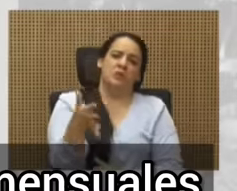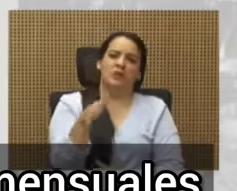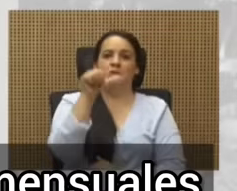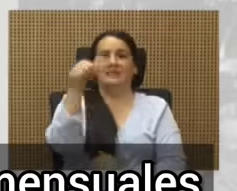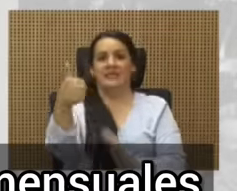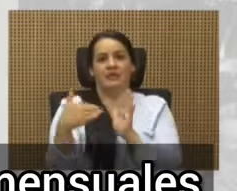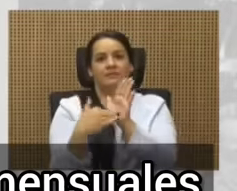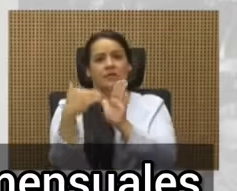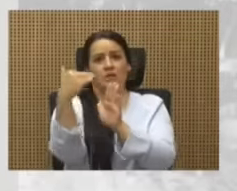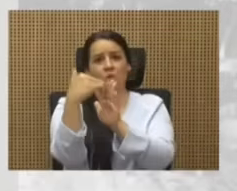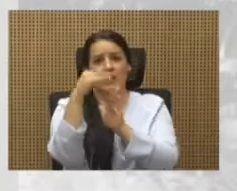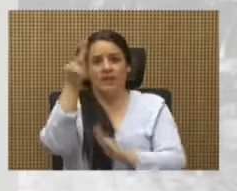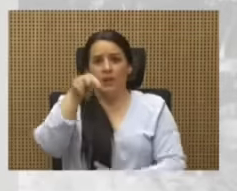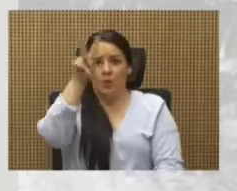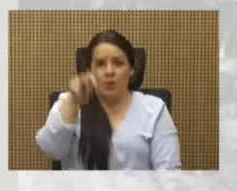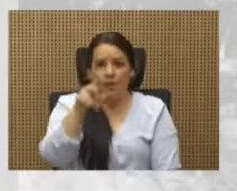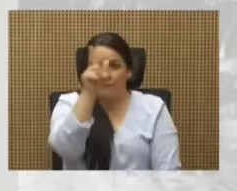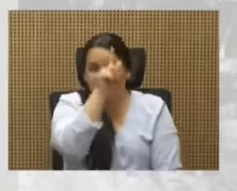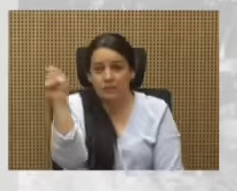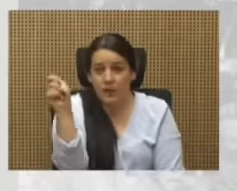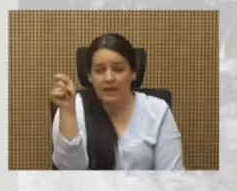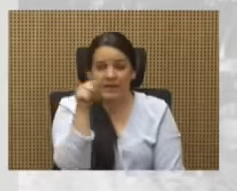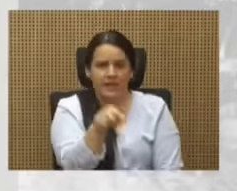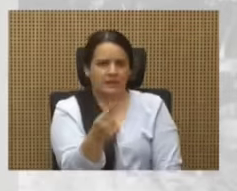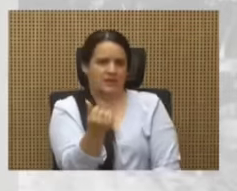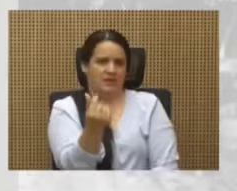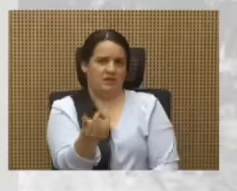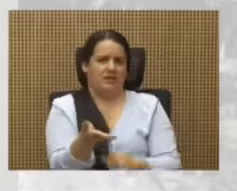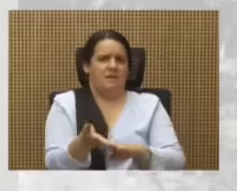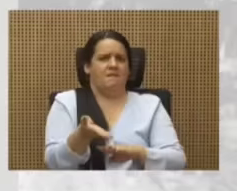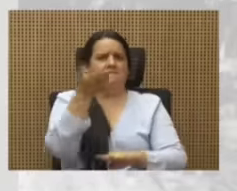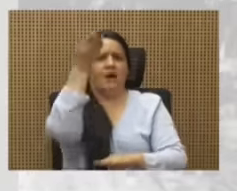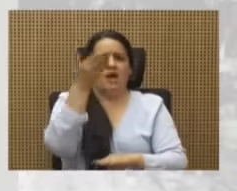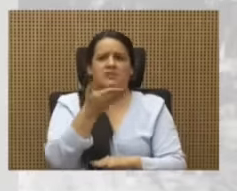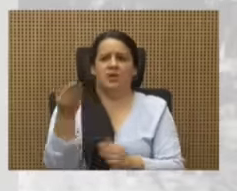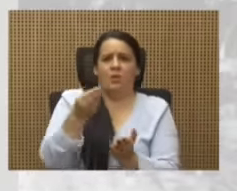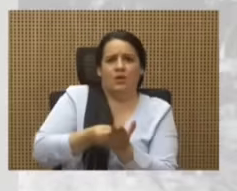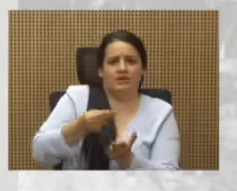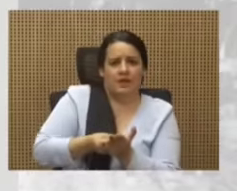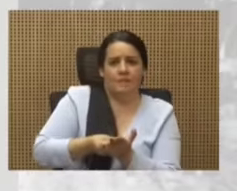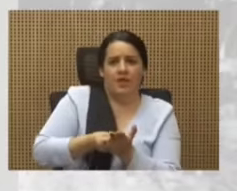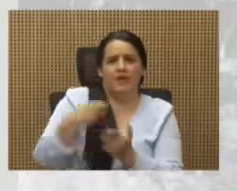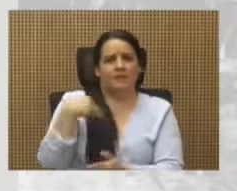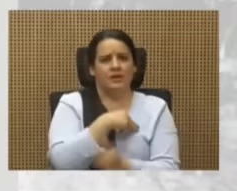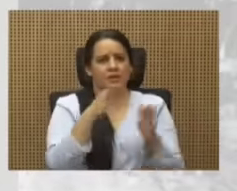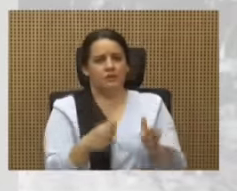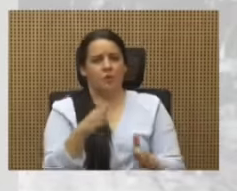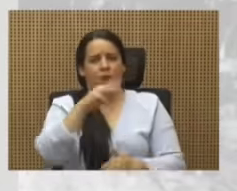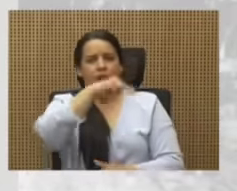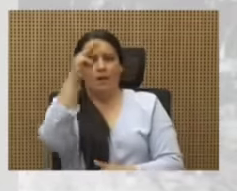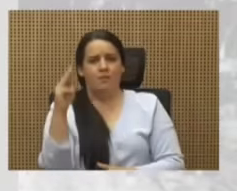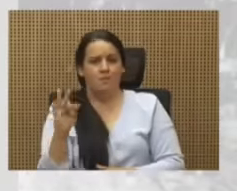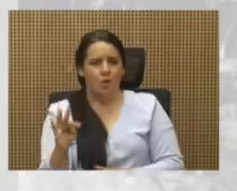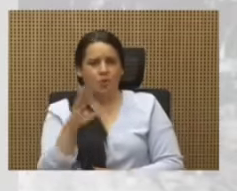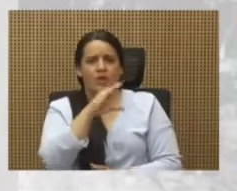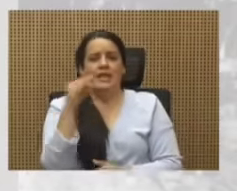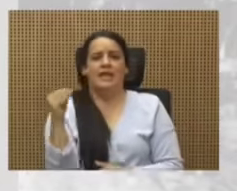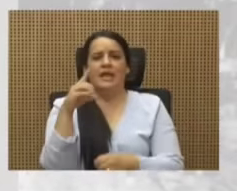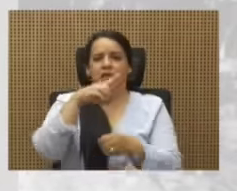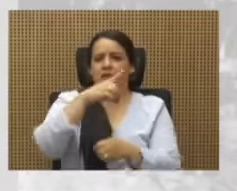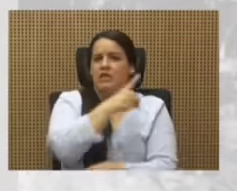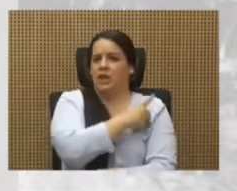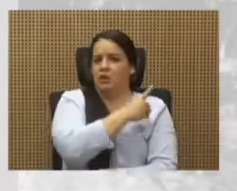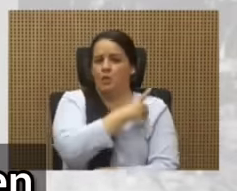millones de colones mensuales. Este dinero es muchísimo más de lo que ganan el ministro del MOB y el director del CONAVI